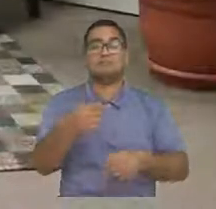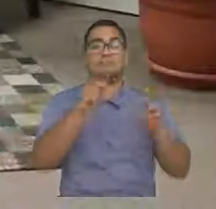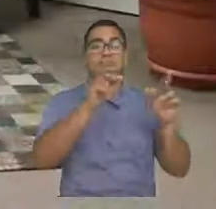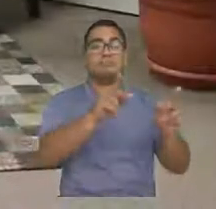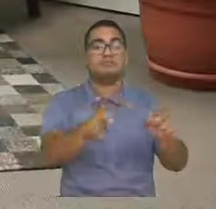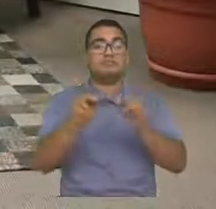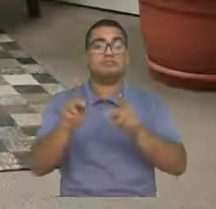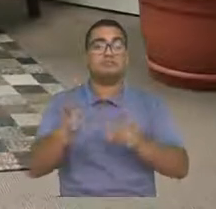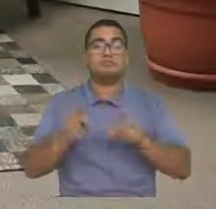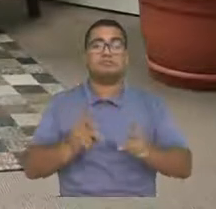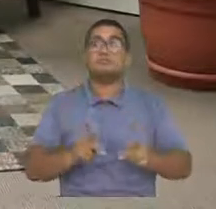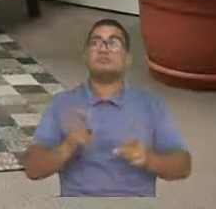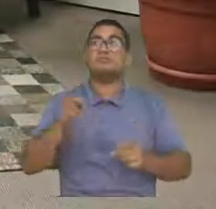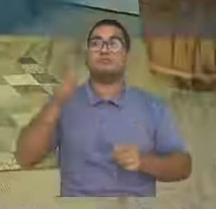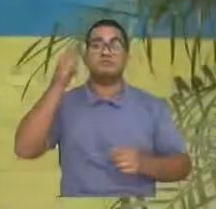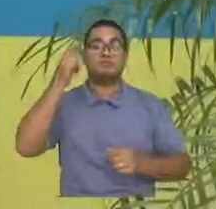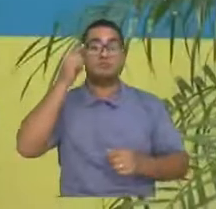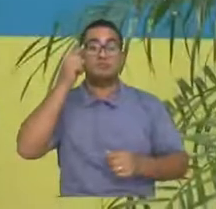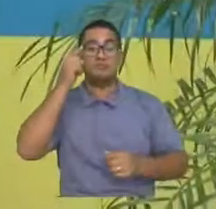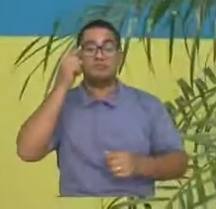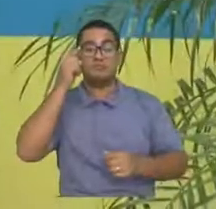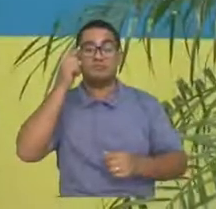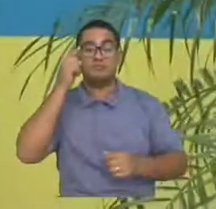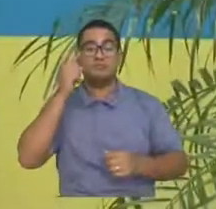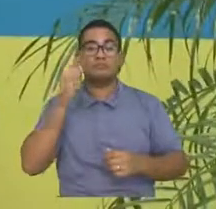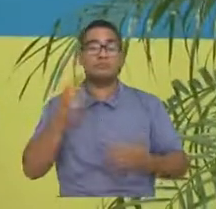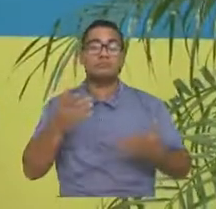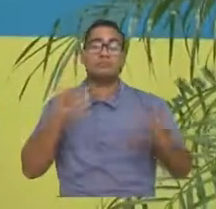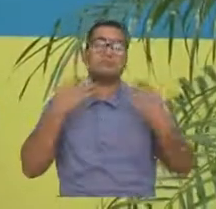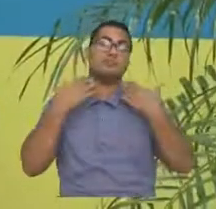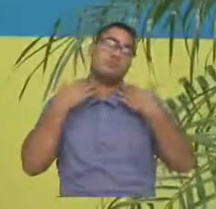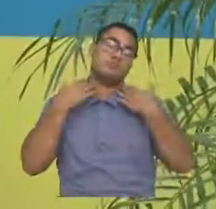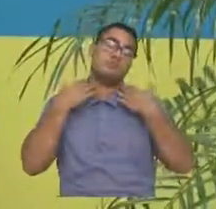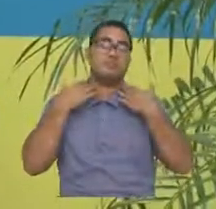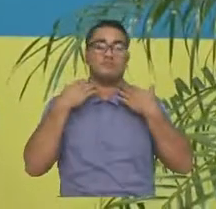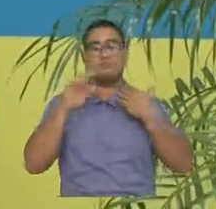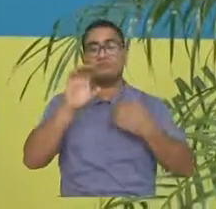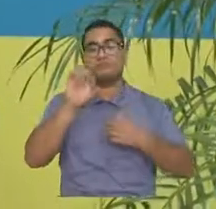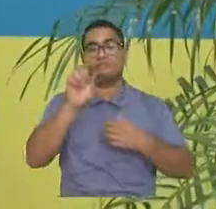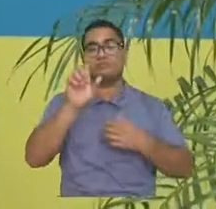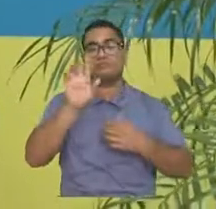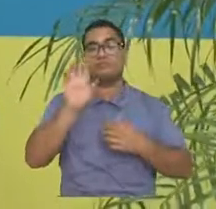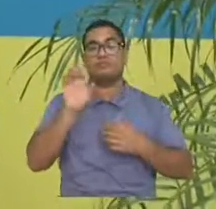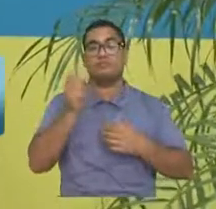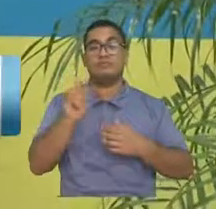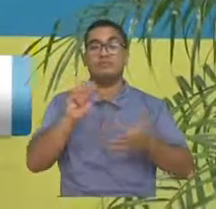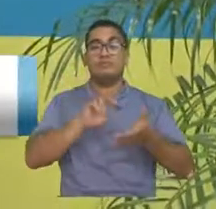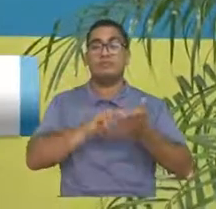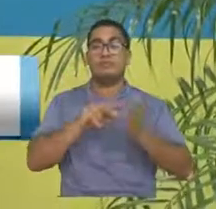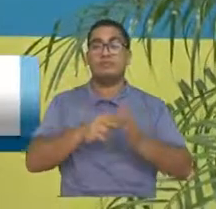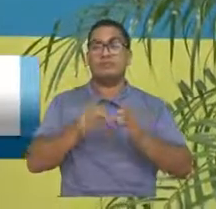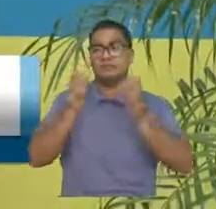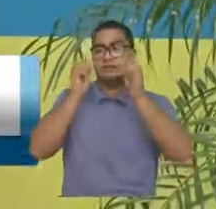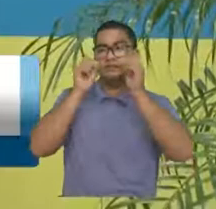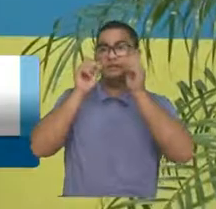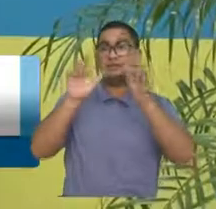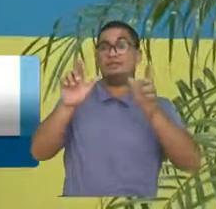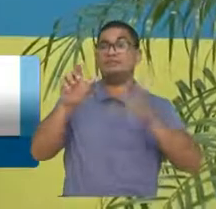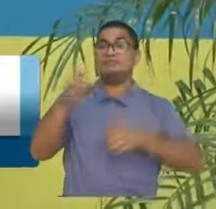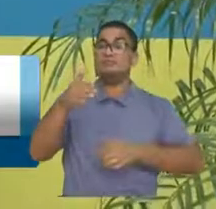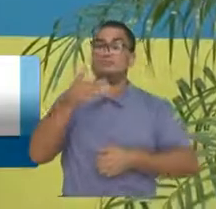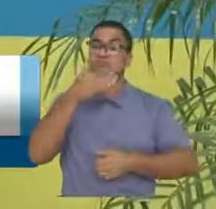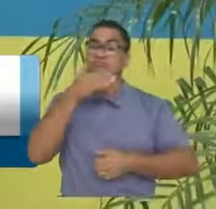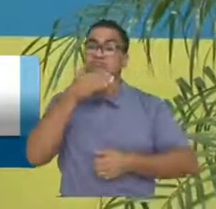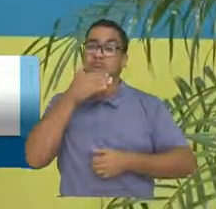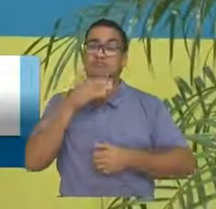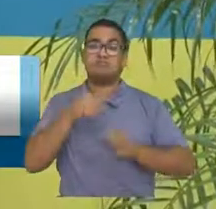piensa que para estar estresado tienen que ser grandes acontecimientos los que te pasan, traumáticos,